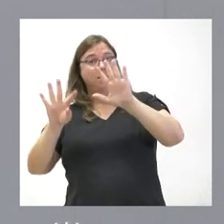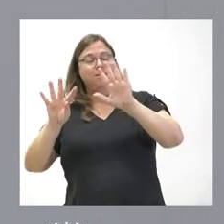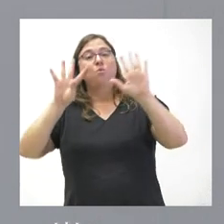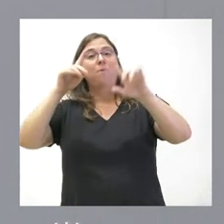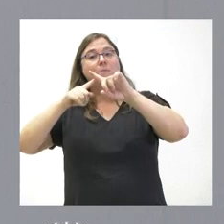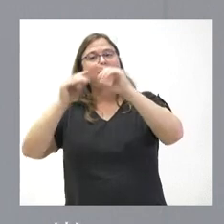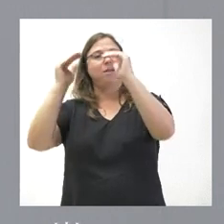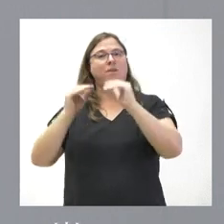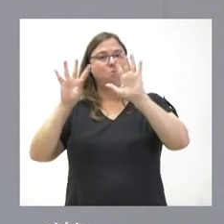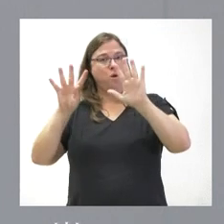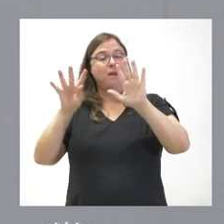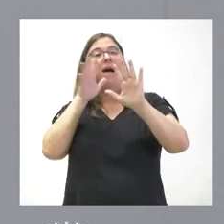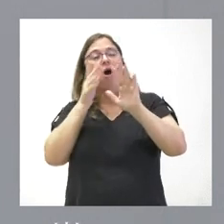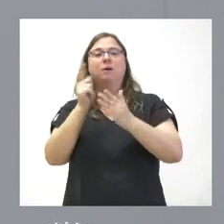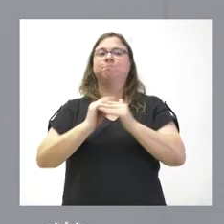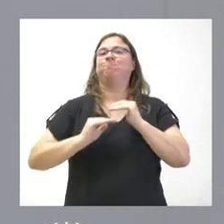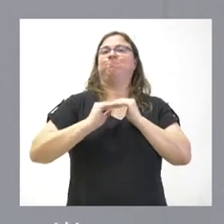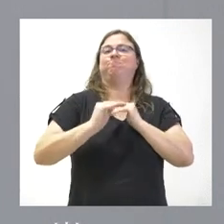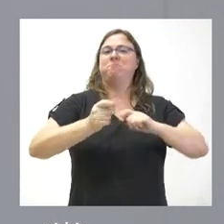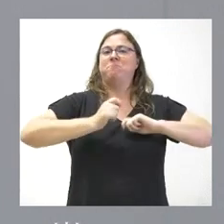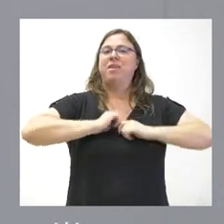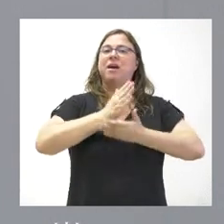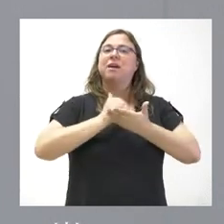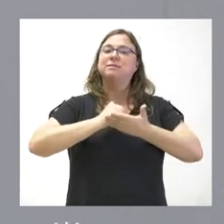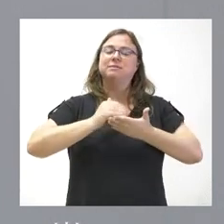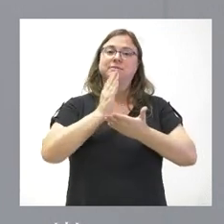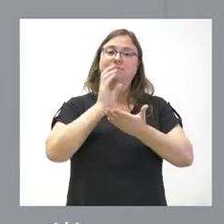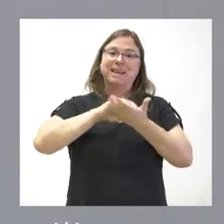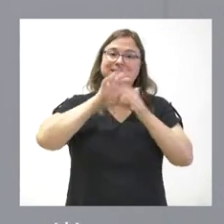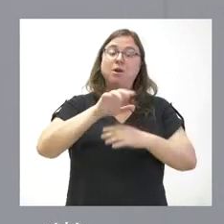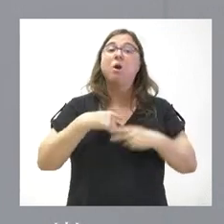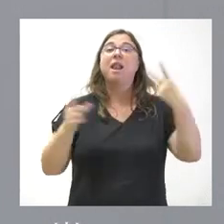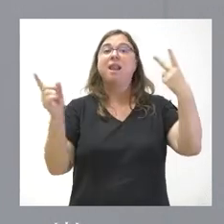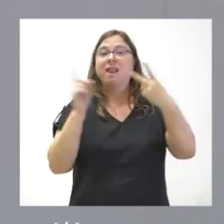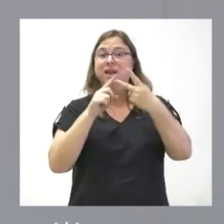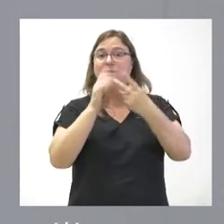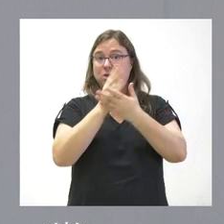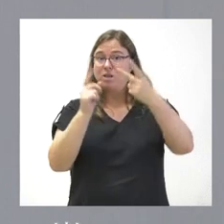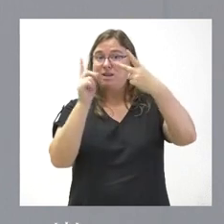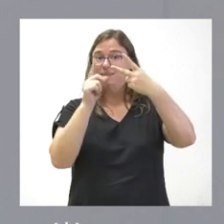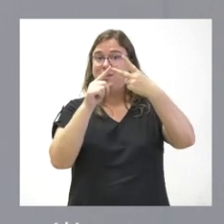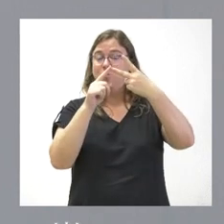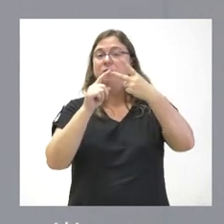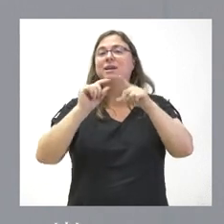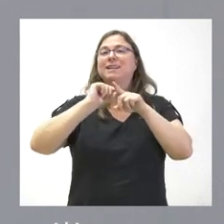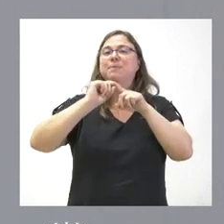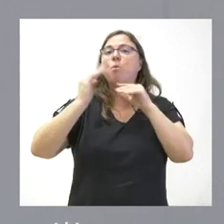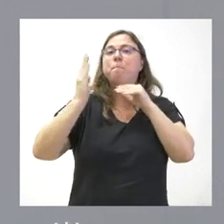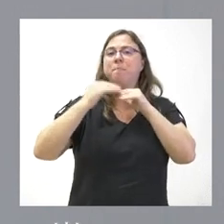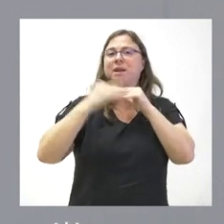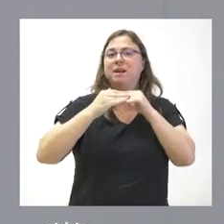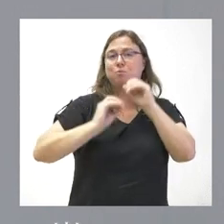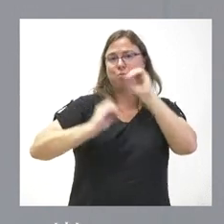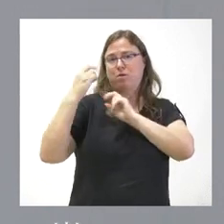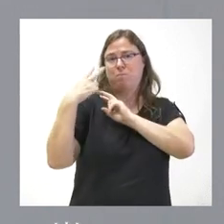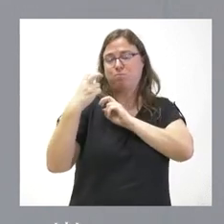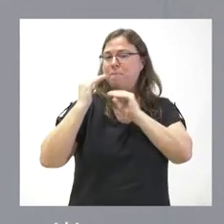99% y esto consolida a Castilla y León con la como la segunda comunidad Autónoma con el tipo de grab mínimo más